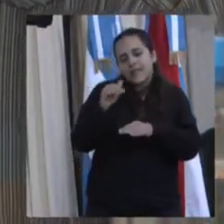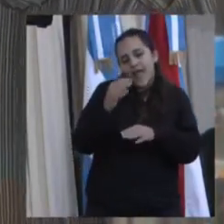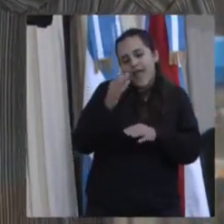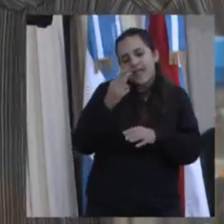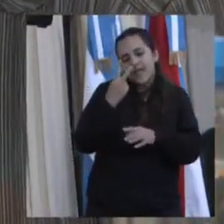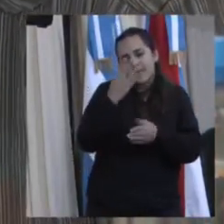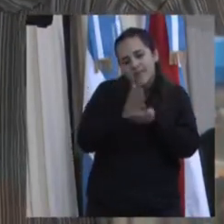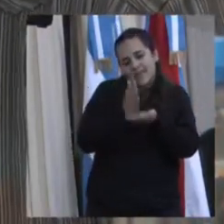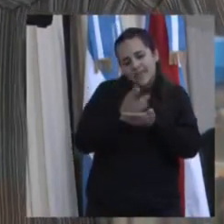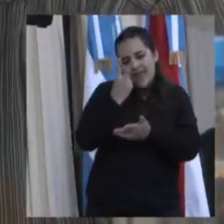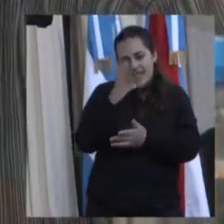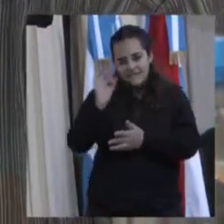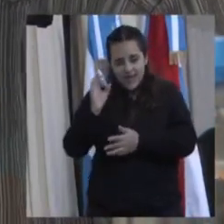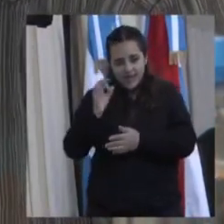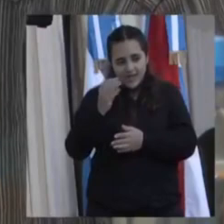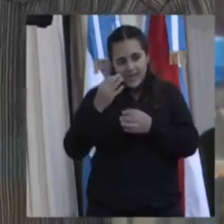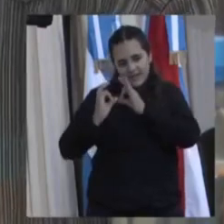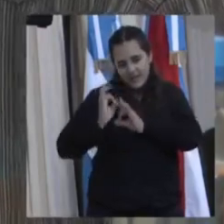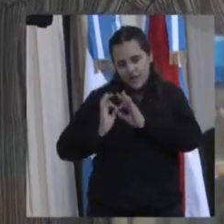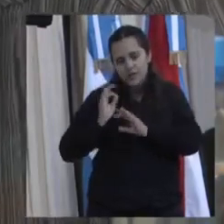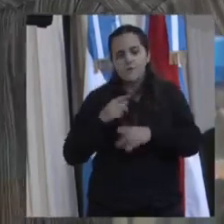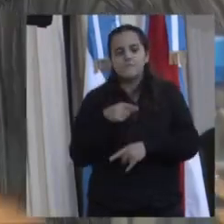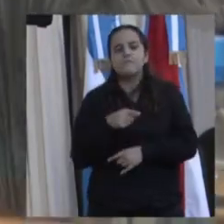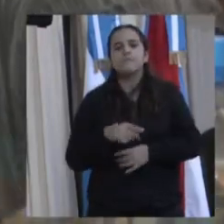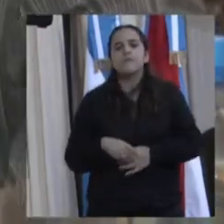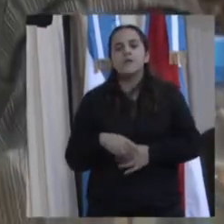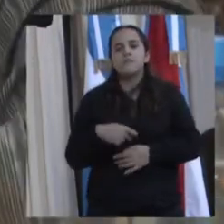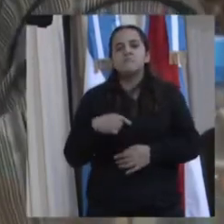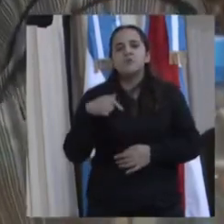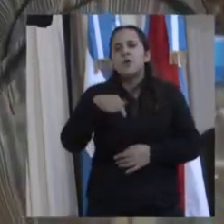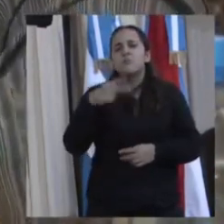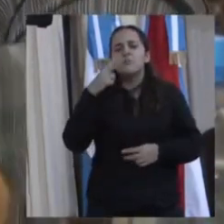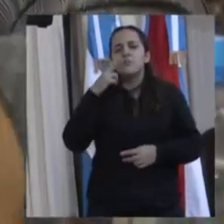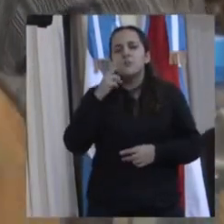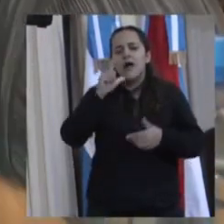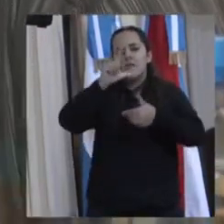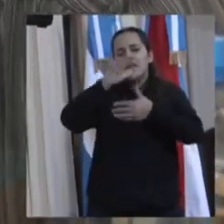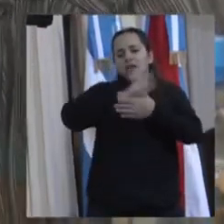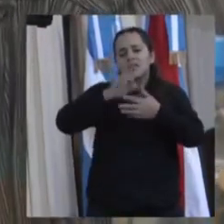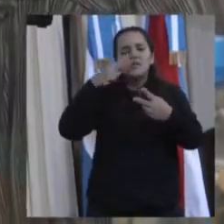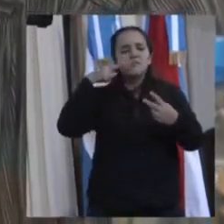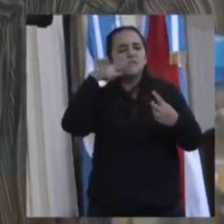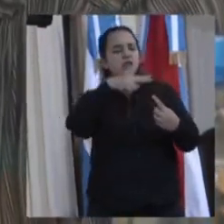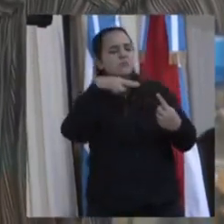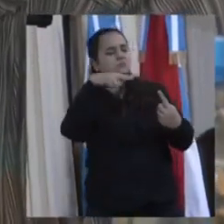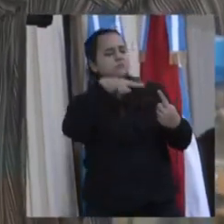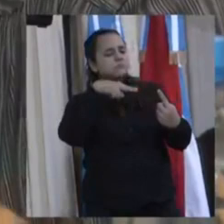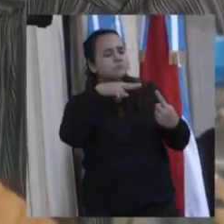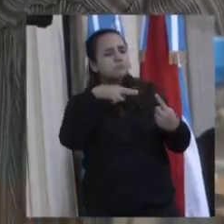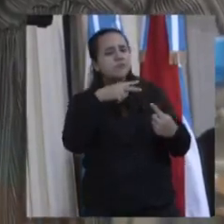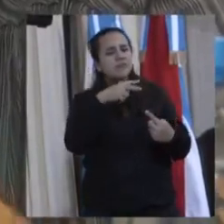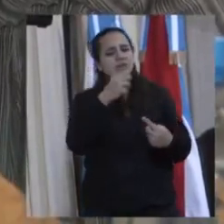de privatización. Si uno mira hoy en América Latina, estamos hablando de alrededor